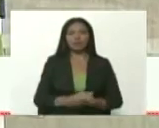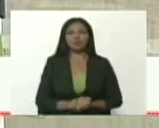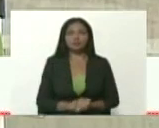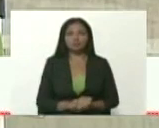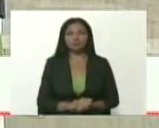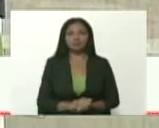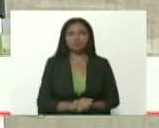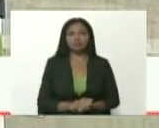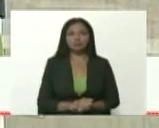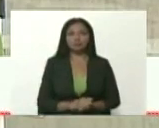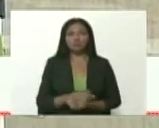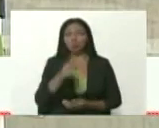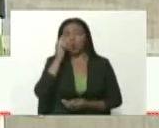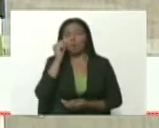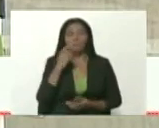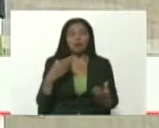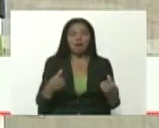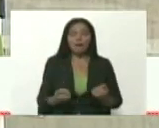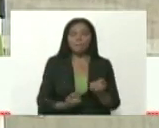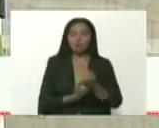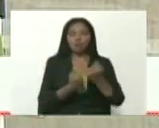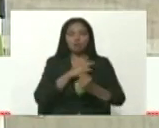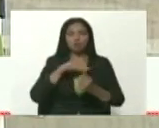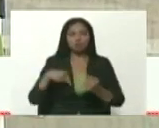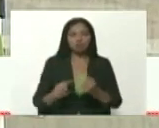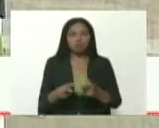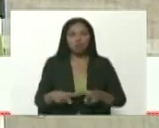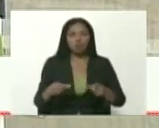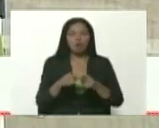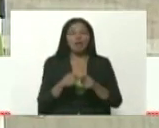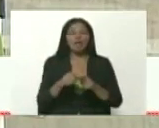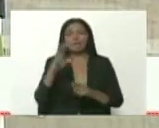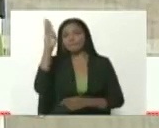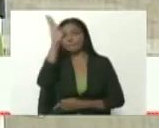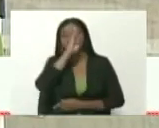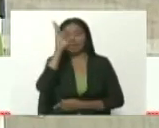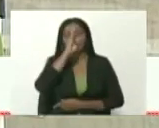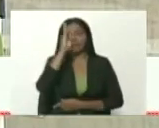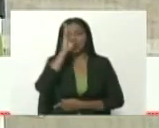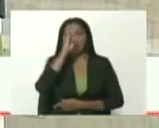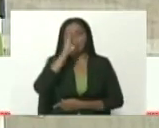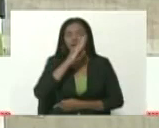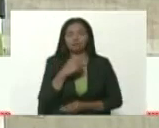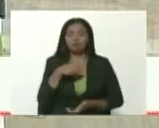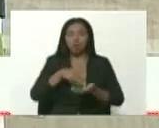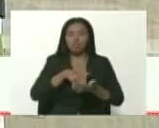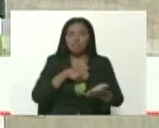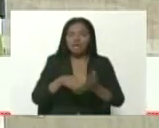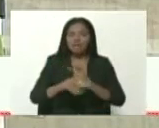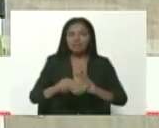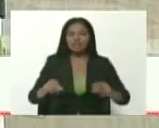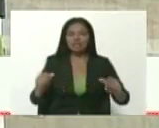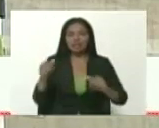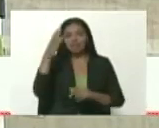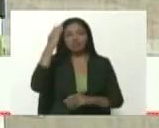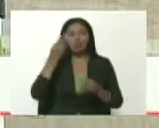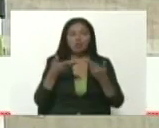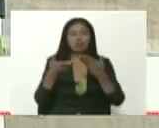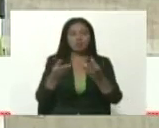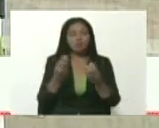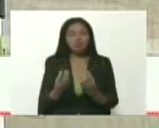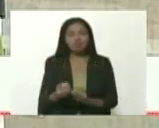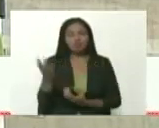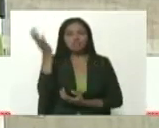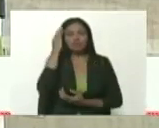Carlos Briceño, cuenta con nuestro apoyo, mi comandante, desde Punta Gorda, Barinas. Rodilla en tierra, Dios le dé mucha sabiduría